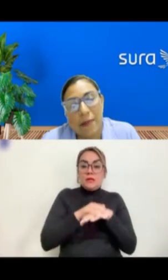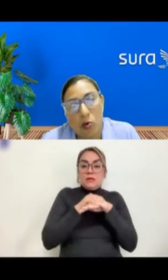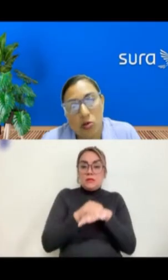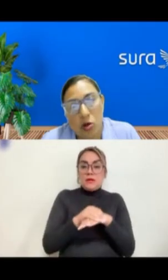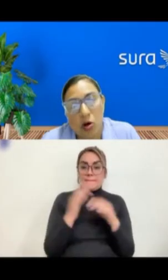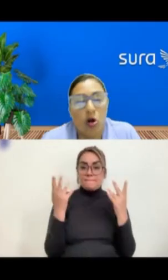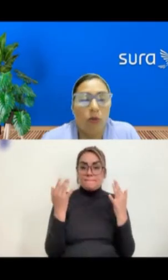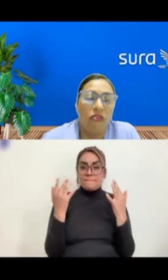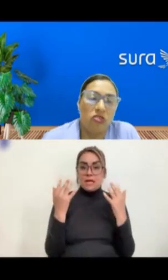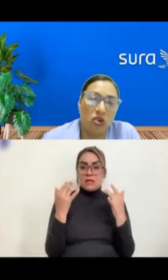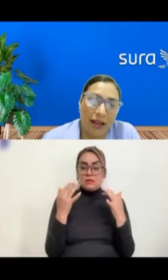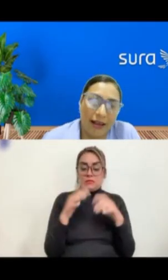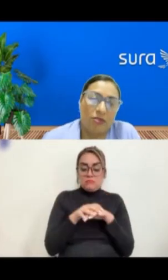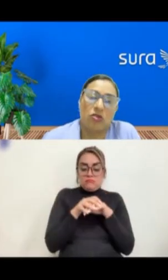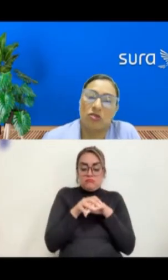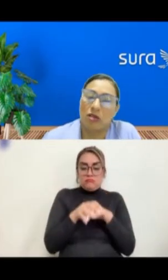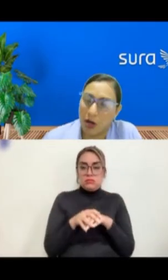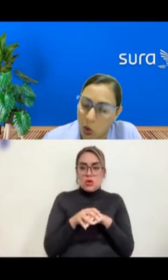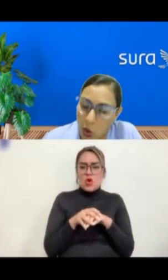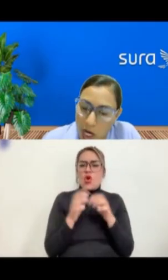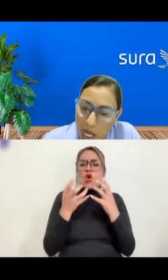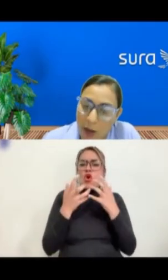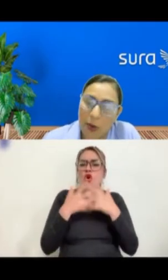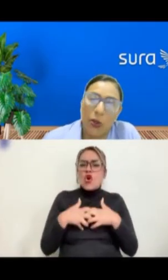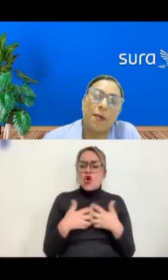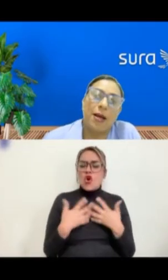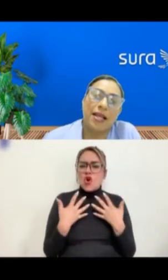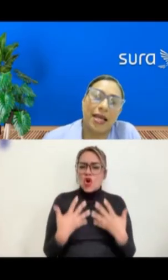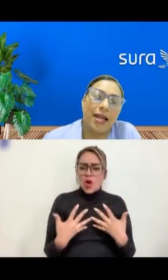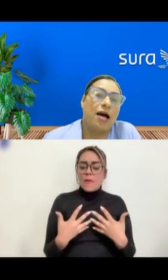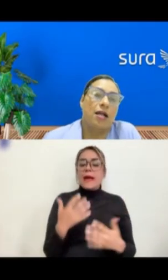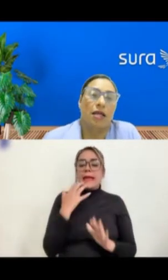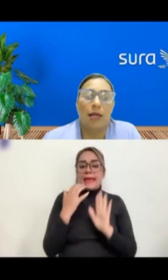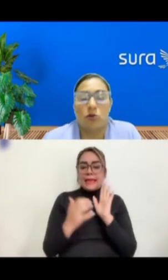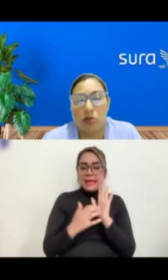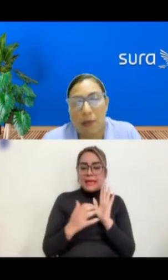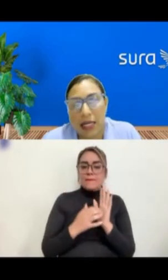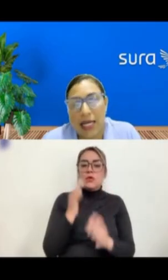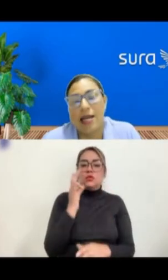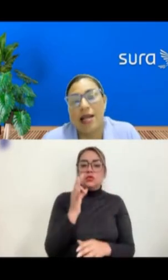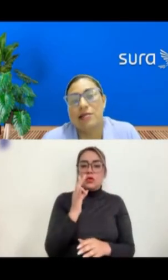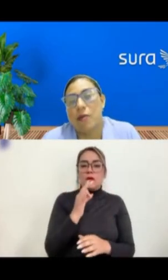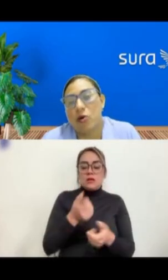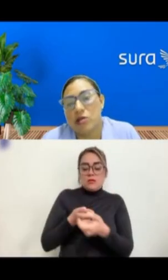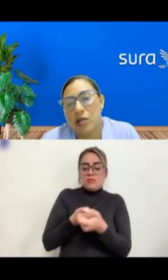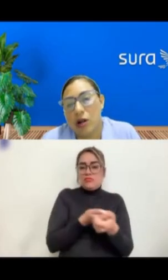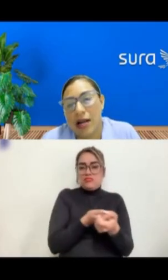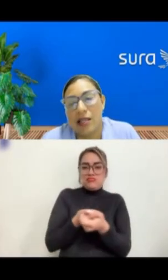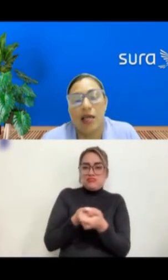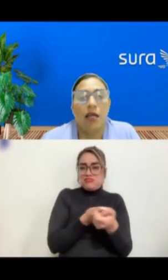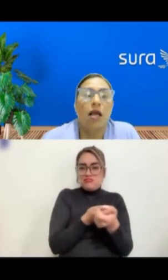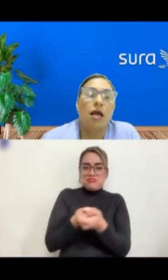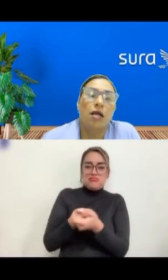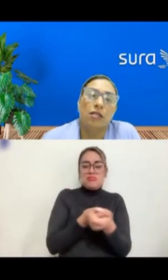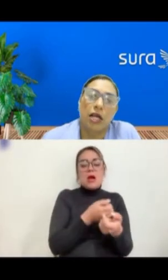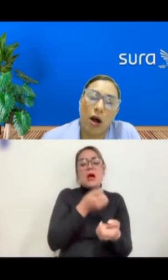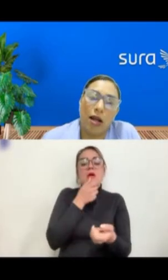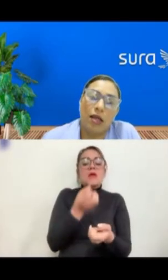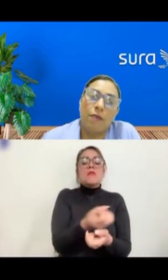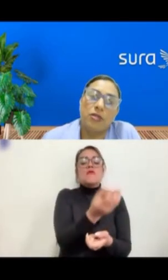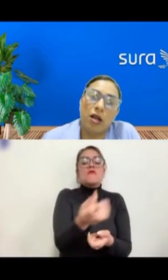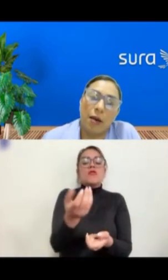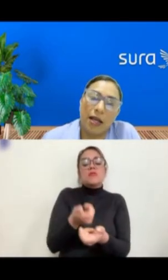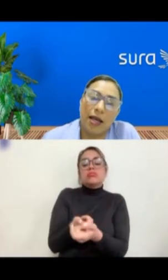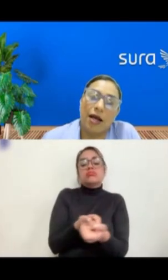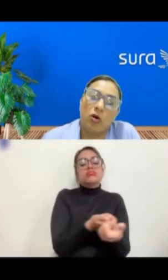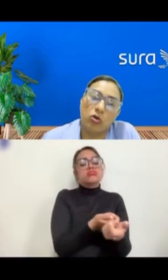manos sobre ese pulso. ¿Cómo funciona esto? Yo siempre coloco el ejemplo de la manguera. Tenemos una manguera, estamos rociando el jardín,